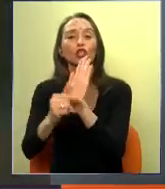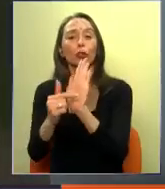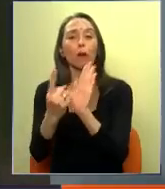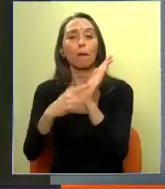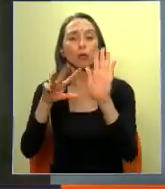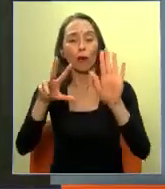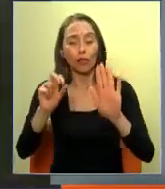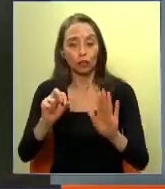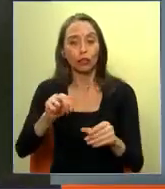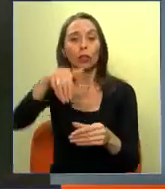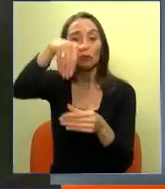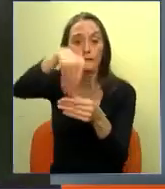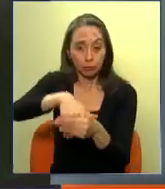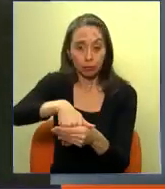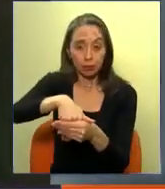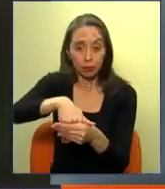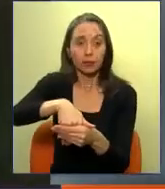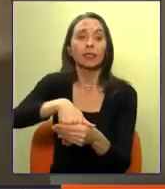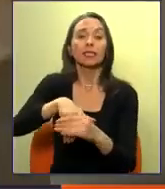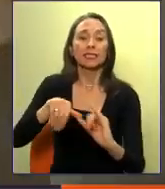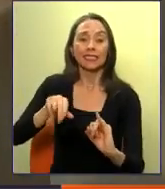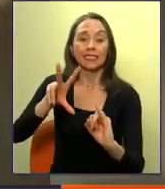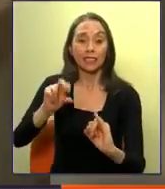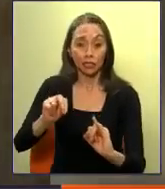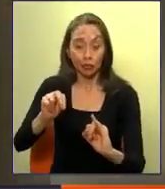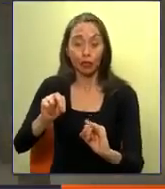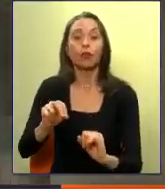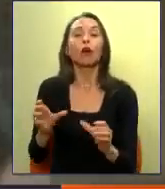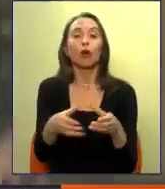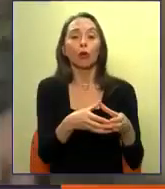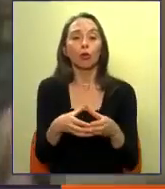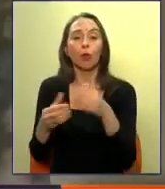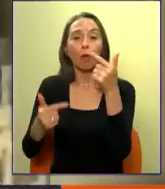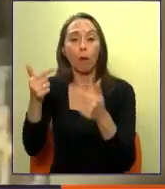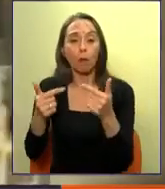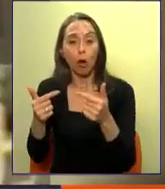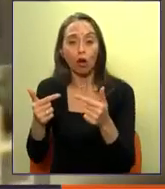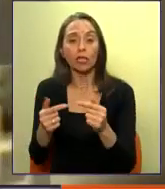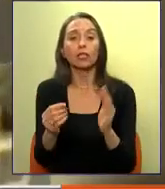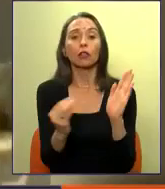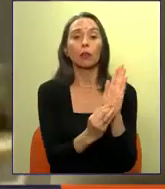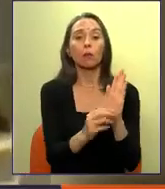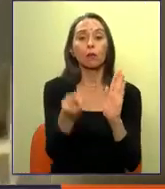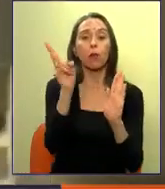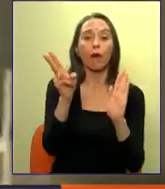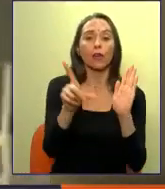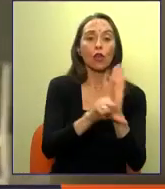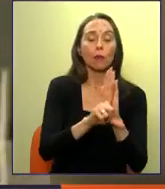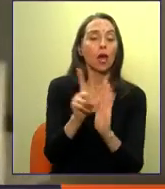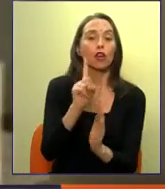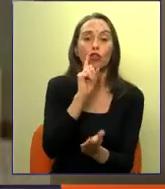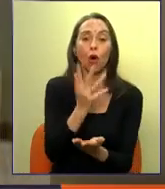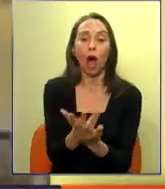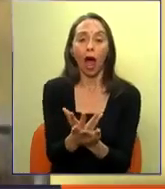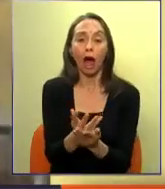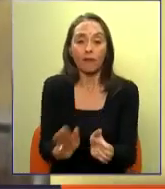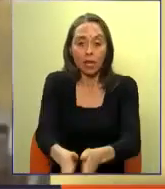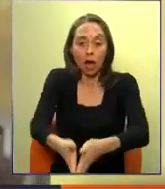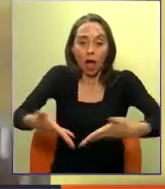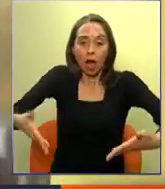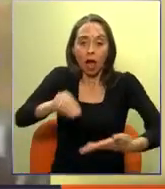referéndum ratificatorio se realizaría en momentos en que los partidos políticos se encontraban prohibidos y no existían registros